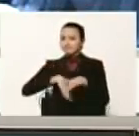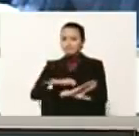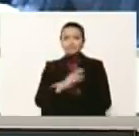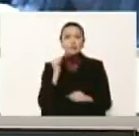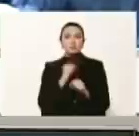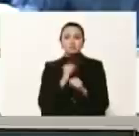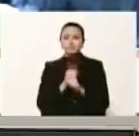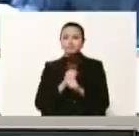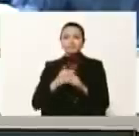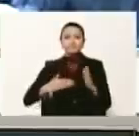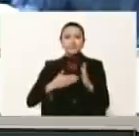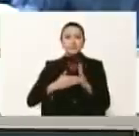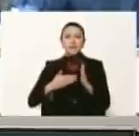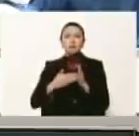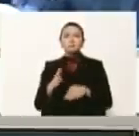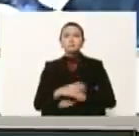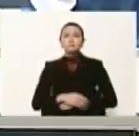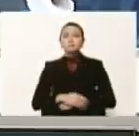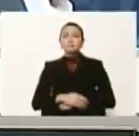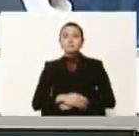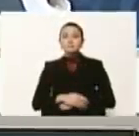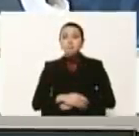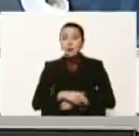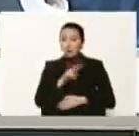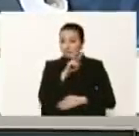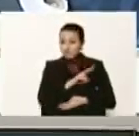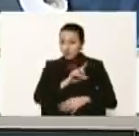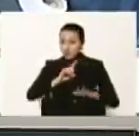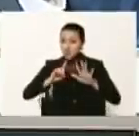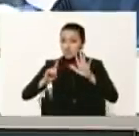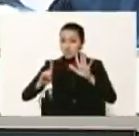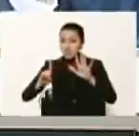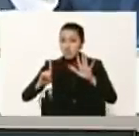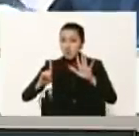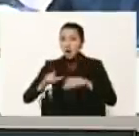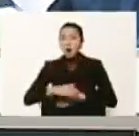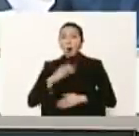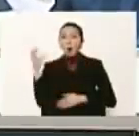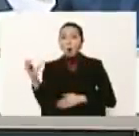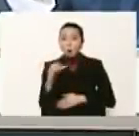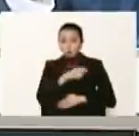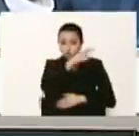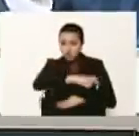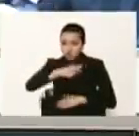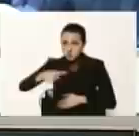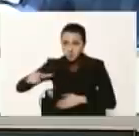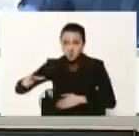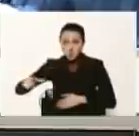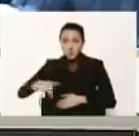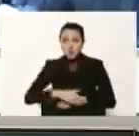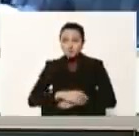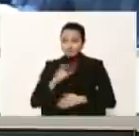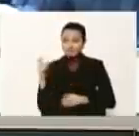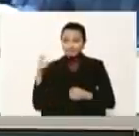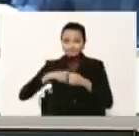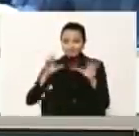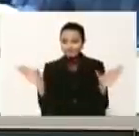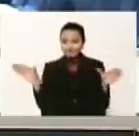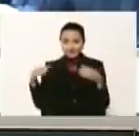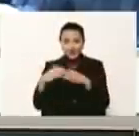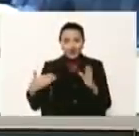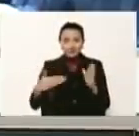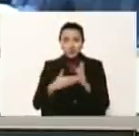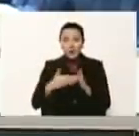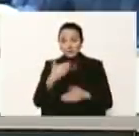funciones. Por eso los 26 colombianos involucrados en el magnicidio en